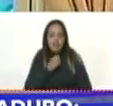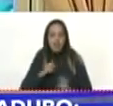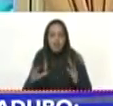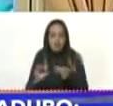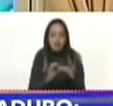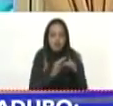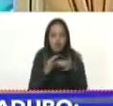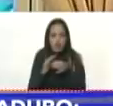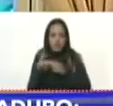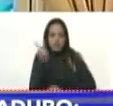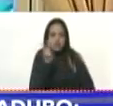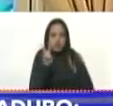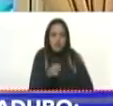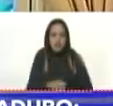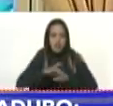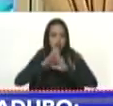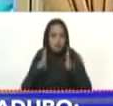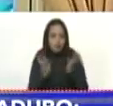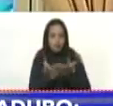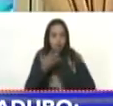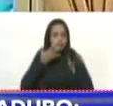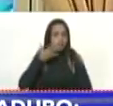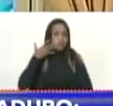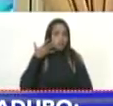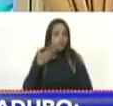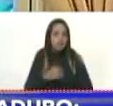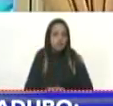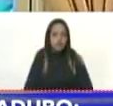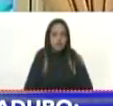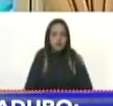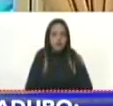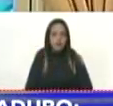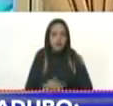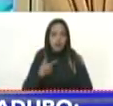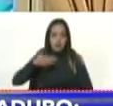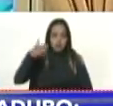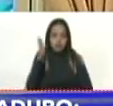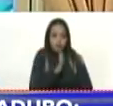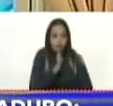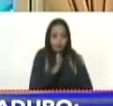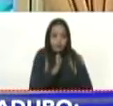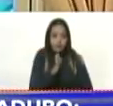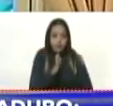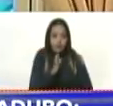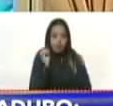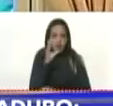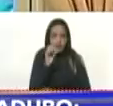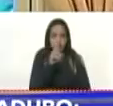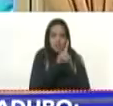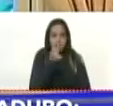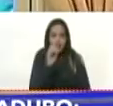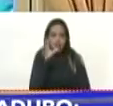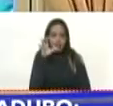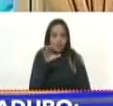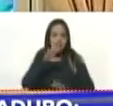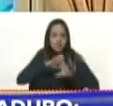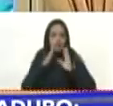las venezolanas. En el mundo nos admiran. Yo acabo de llegar de una cumbre con 120 países del